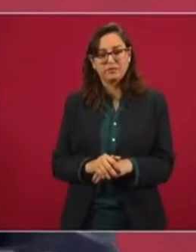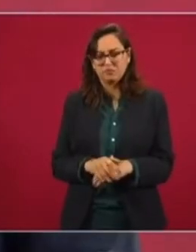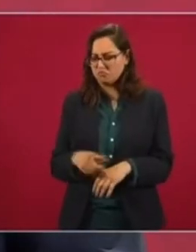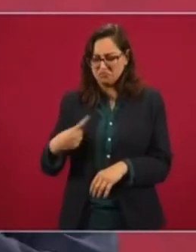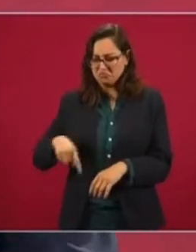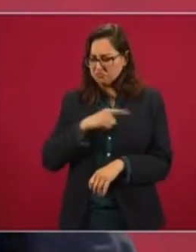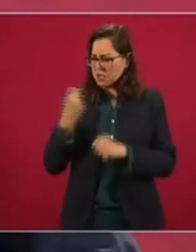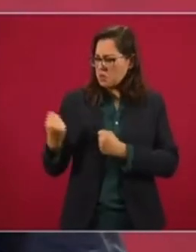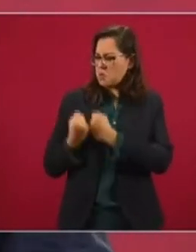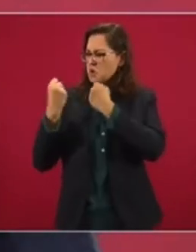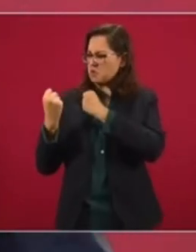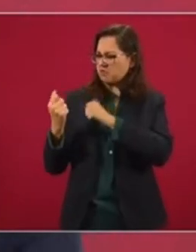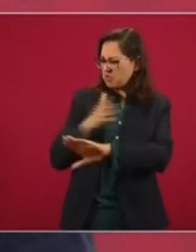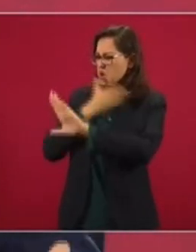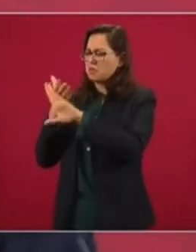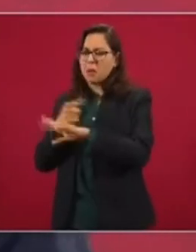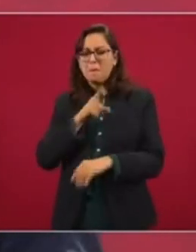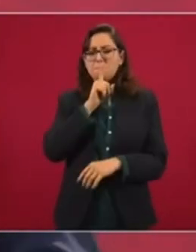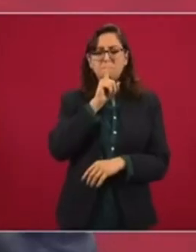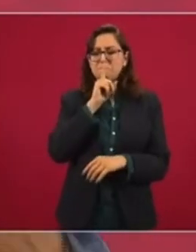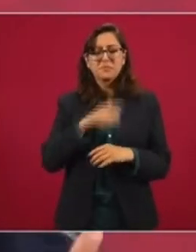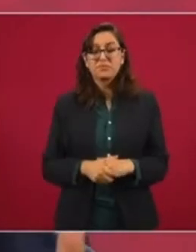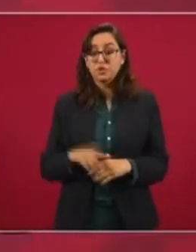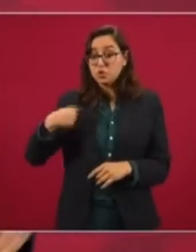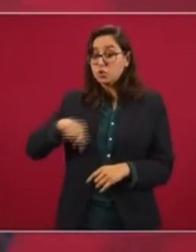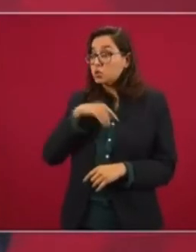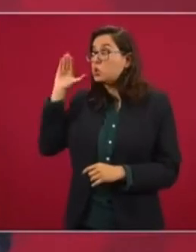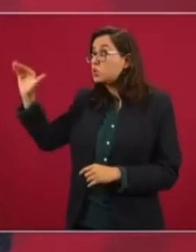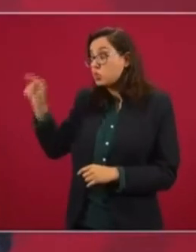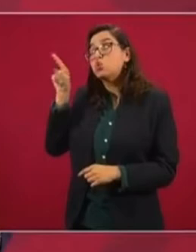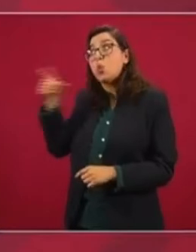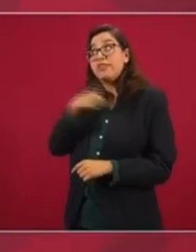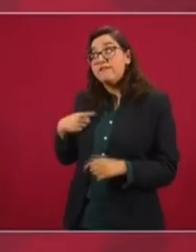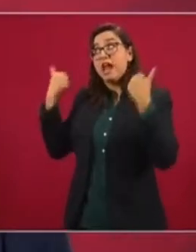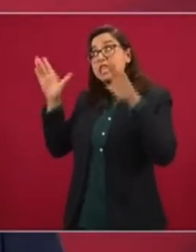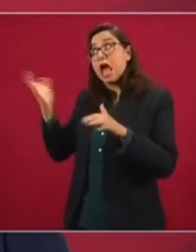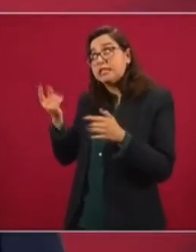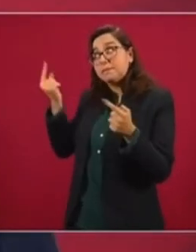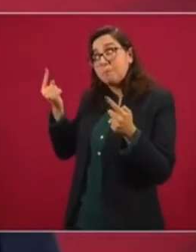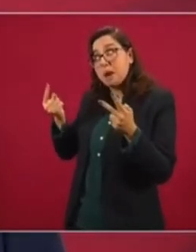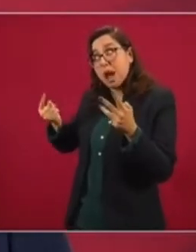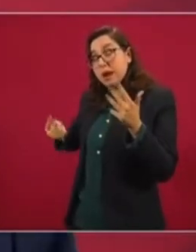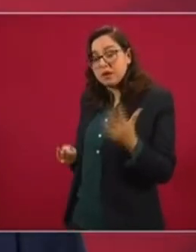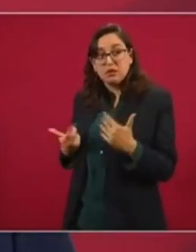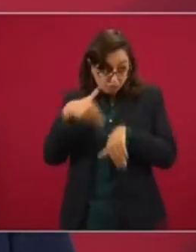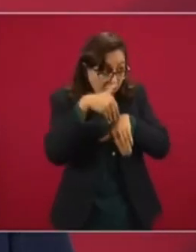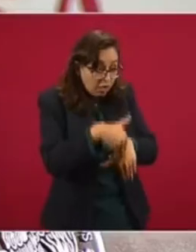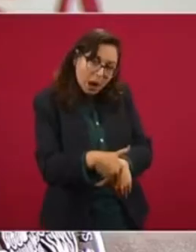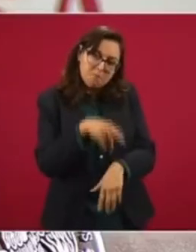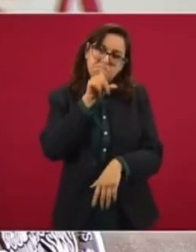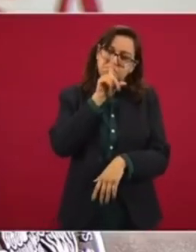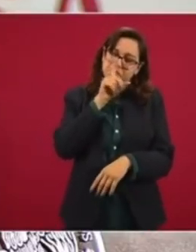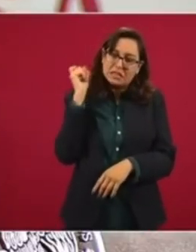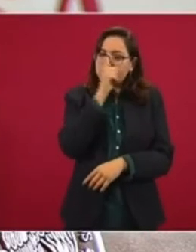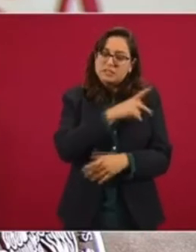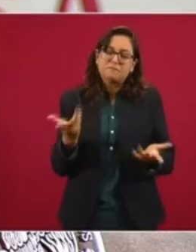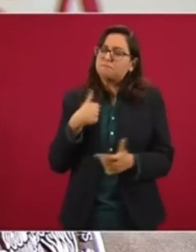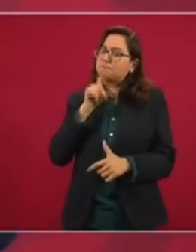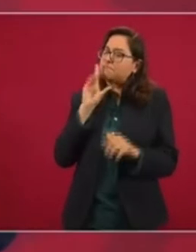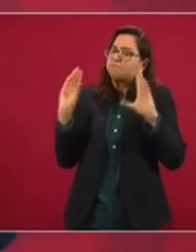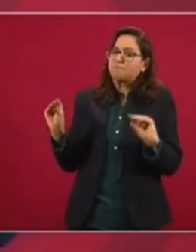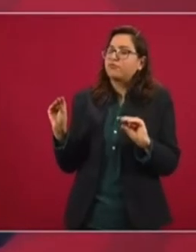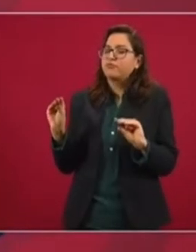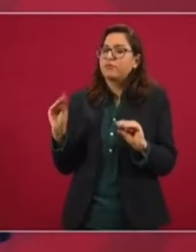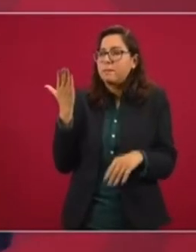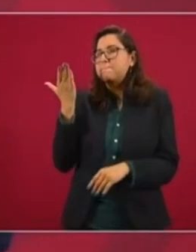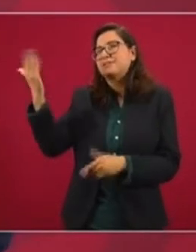en contra o enfrentando. No les vamos a dar ninguna recomendación a ellos, porque va a estar muy difícil que nos hagan caso. Entonces lo único que les